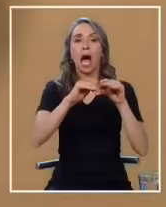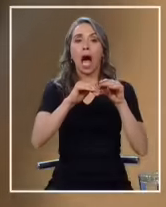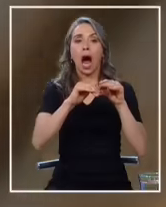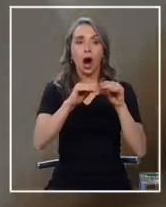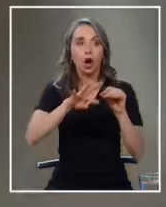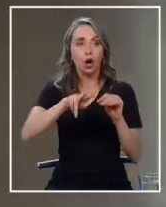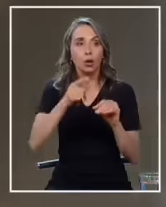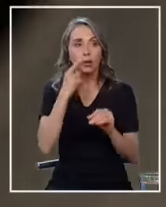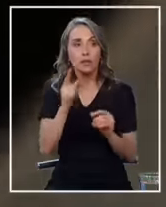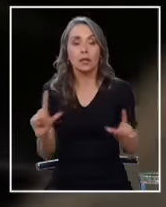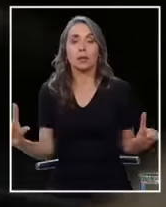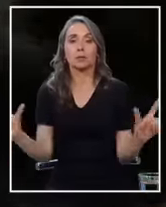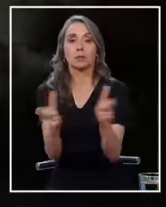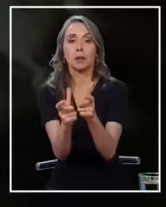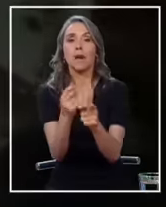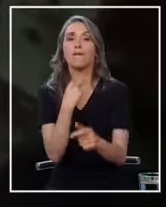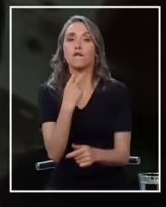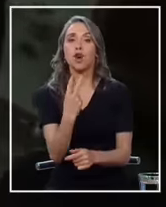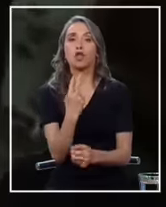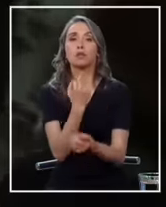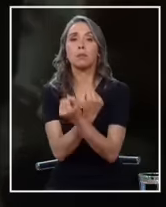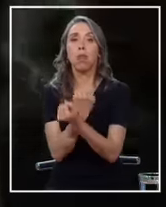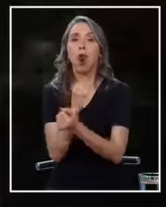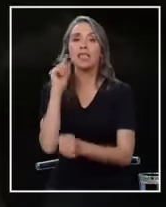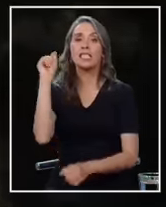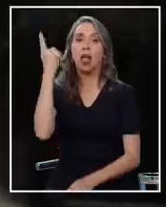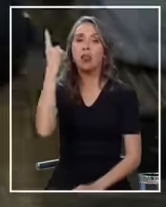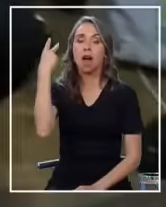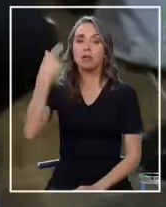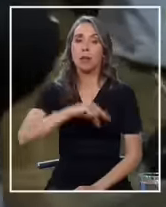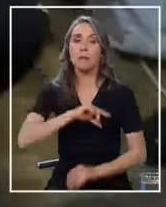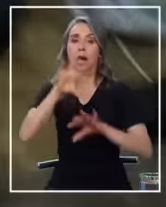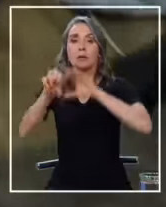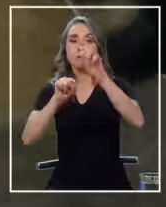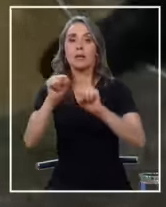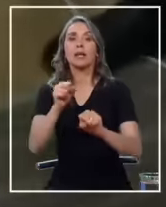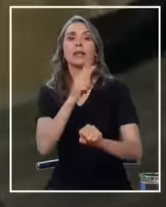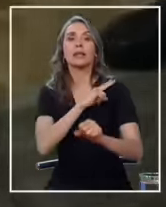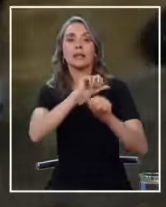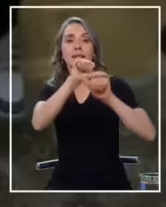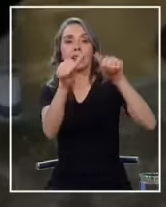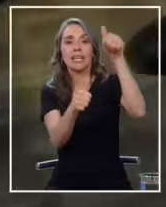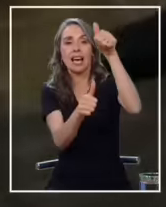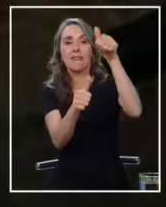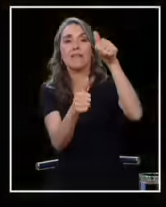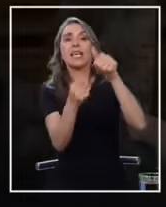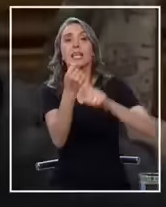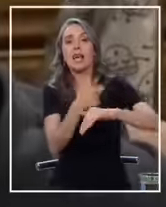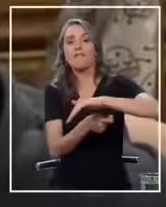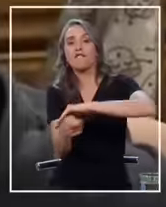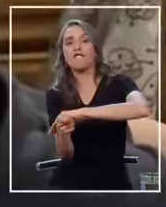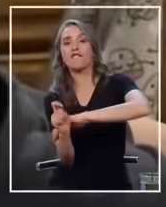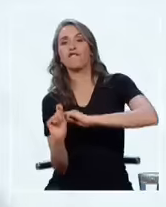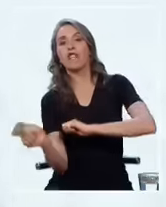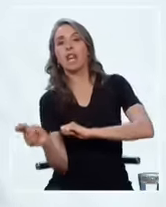Son imágenes de la operación de la Policía Nacional que ha desmantelado la estructura de financiación de Los Trinitarios.